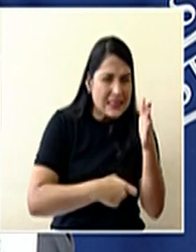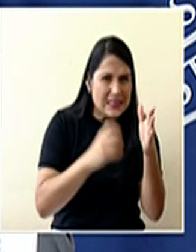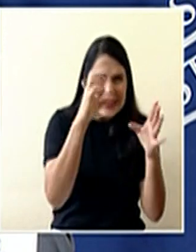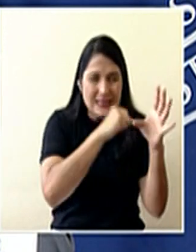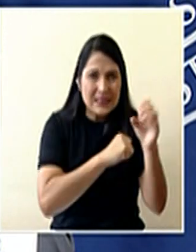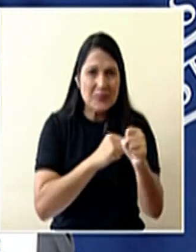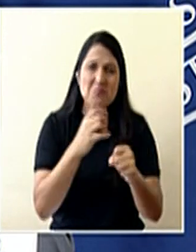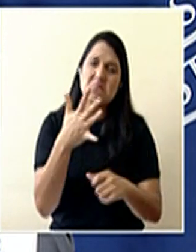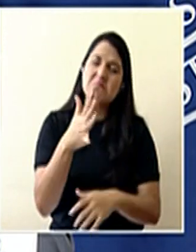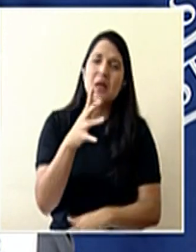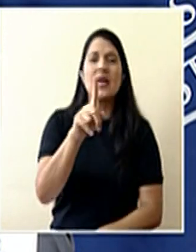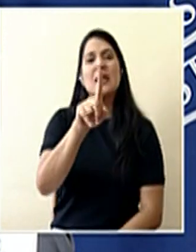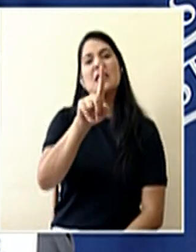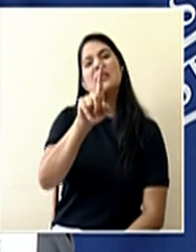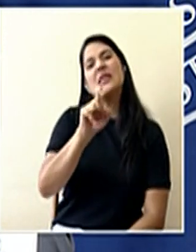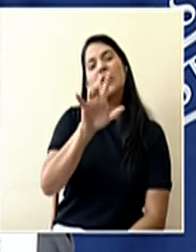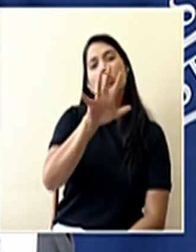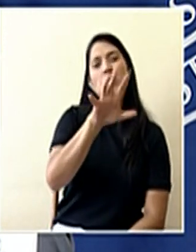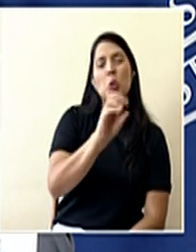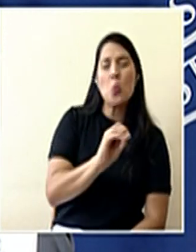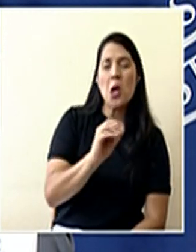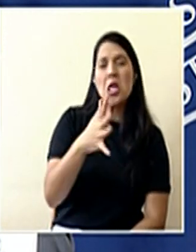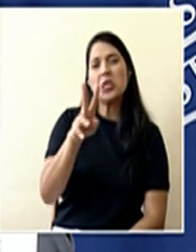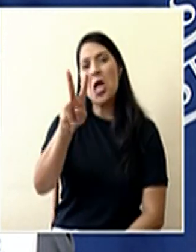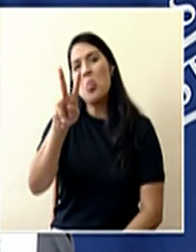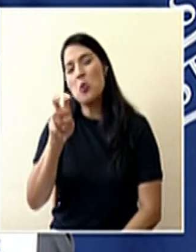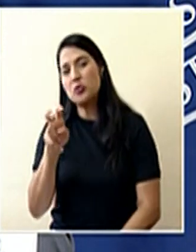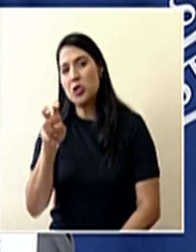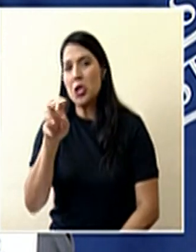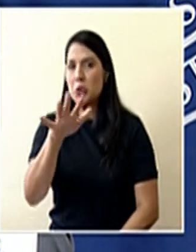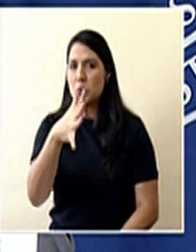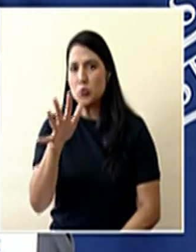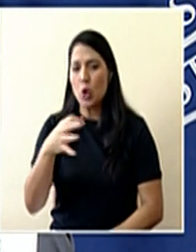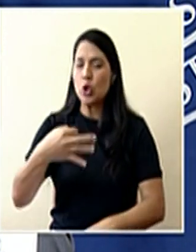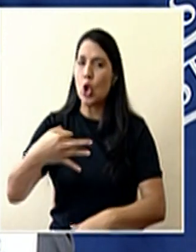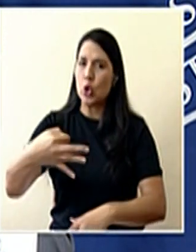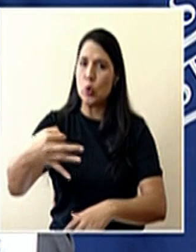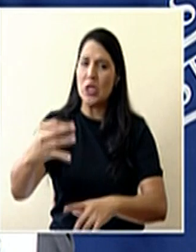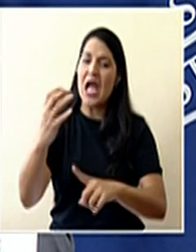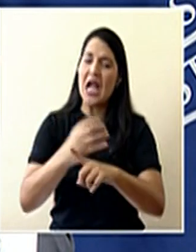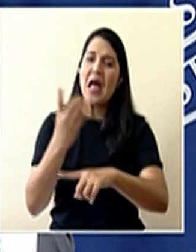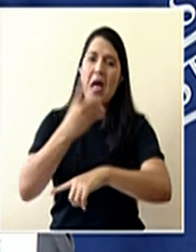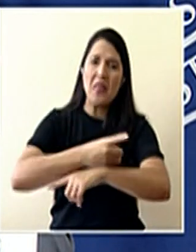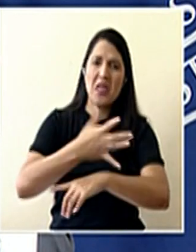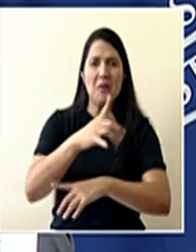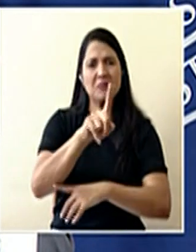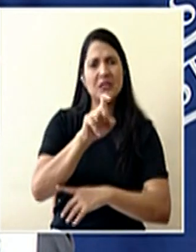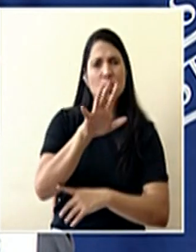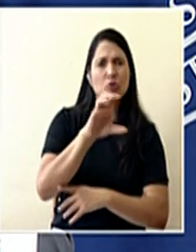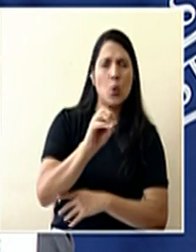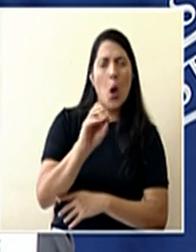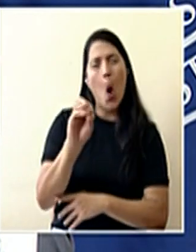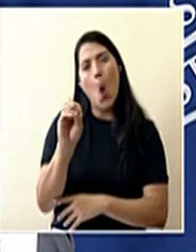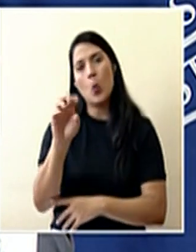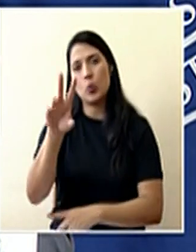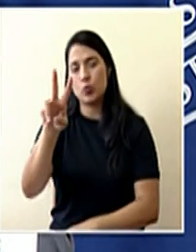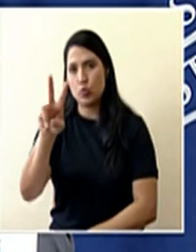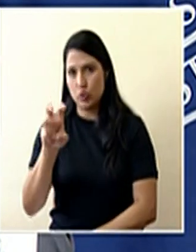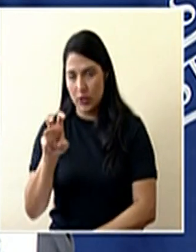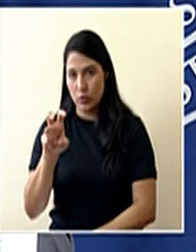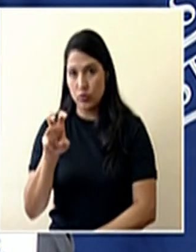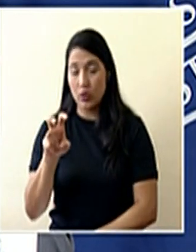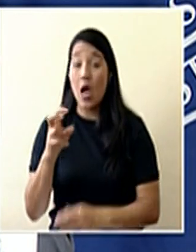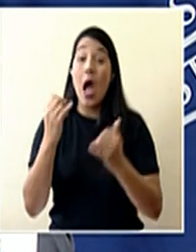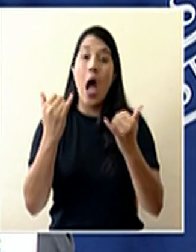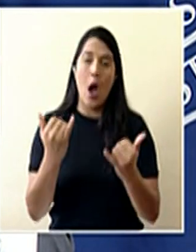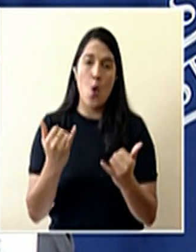entre 150, 200, un poco más de muestras por día que se están analizando. E insisto, de